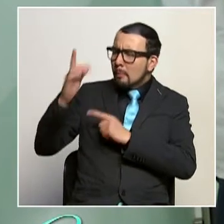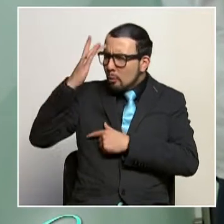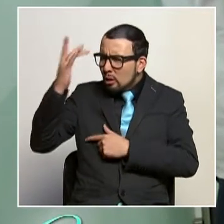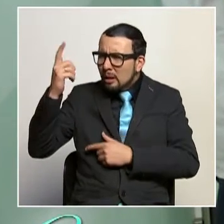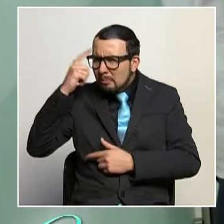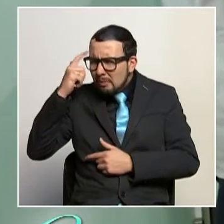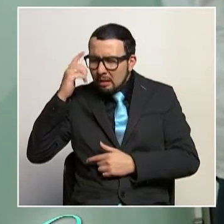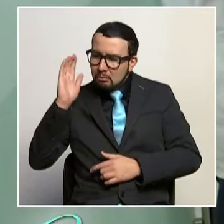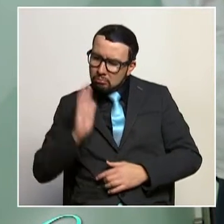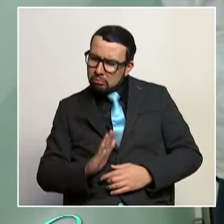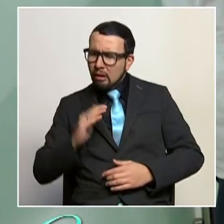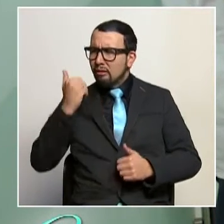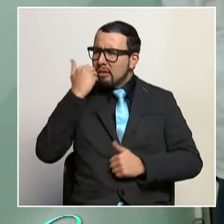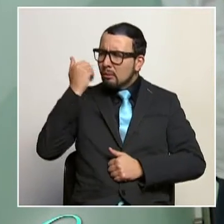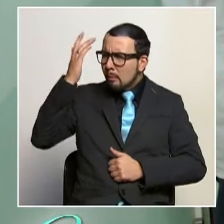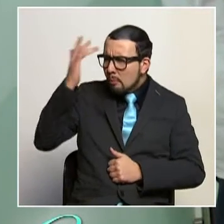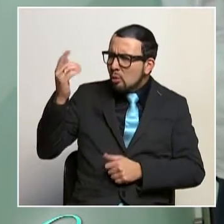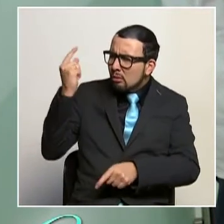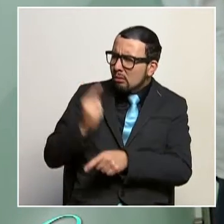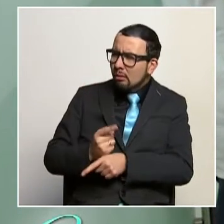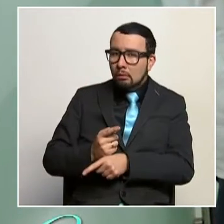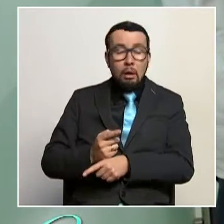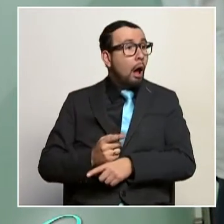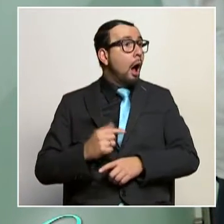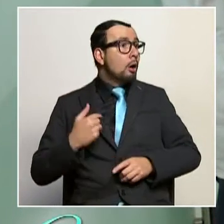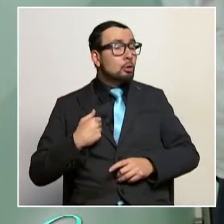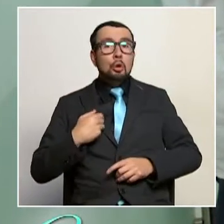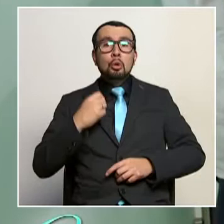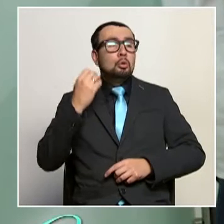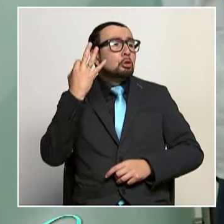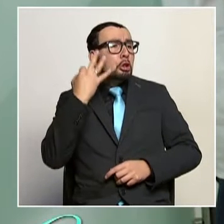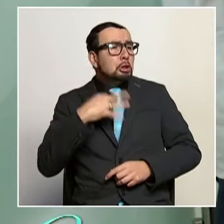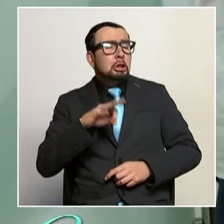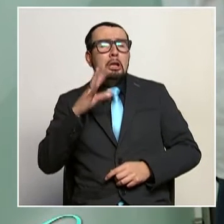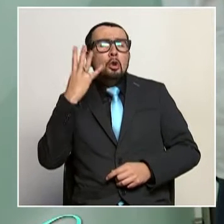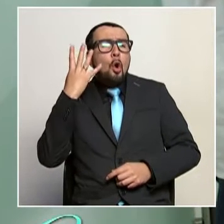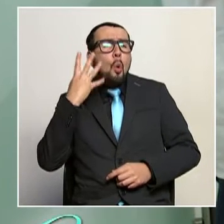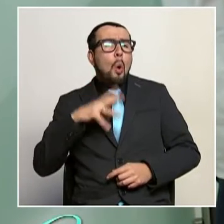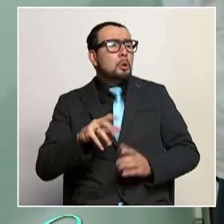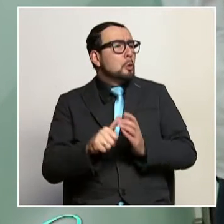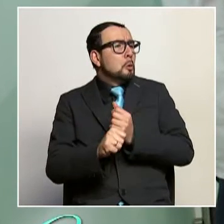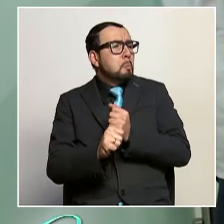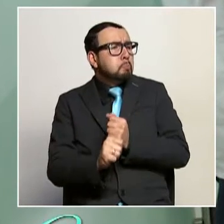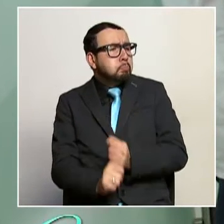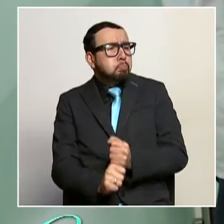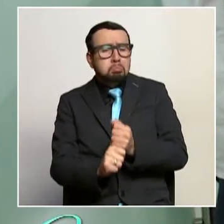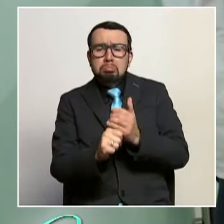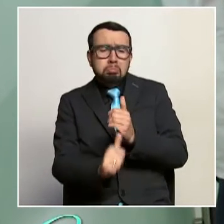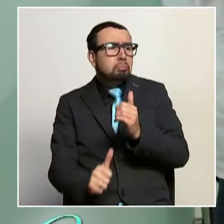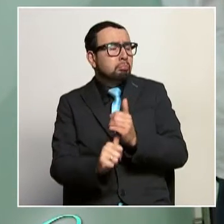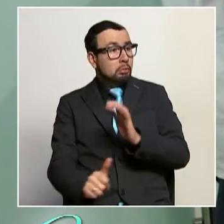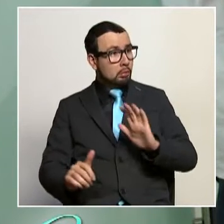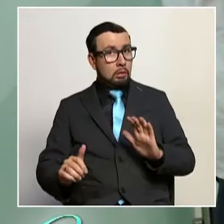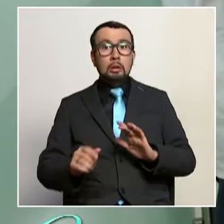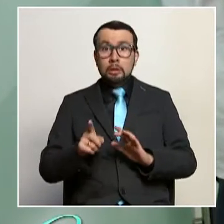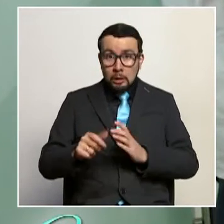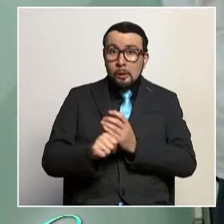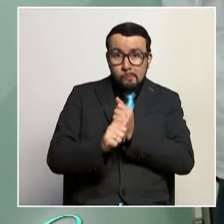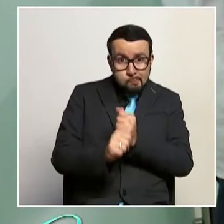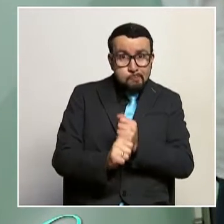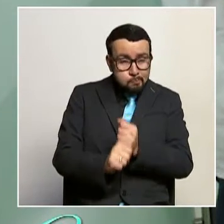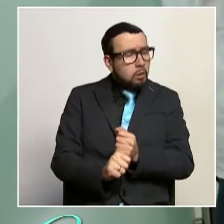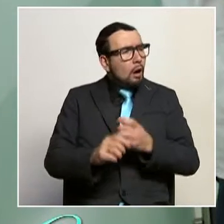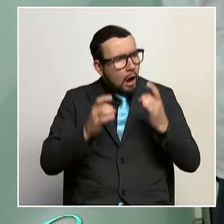esto? Pero no, no, yo voy del cuerpo cada 3 o 4 días. ¿Puede llegar el estreñimiento a ser tan perjudicial en el